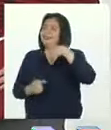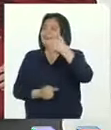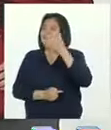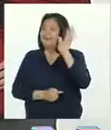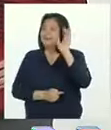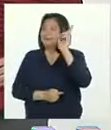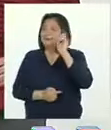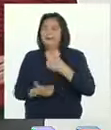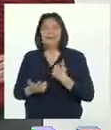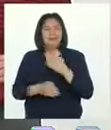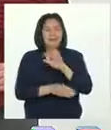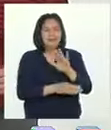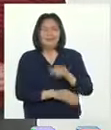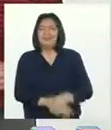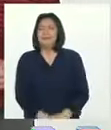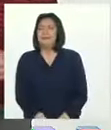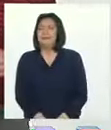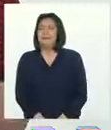profesor. Buenas tardes.